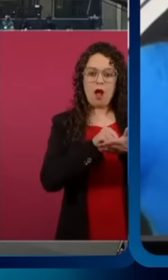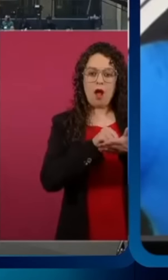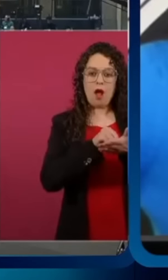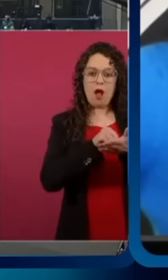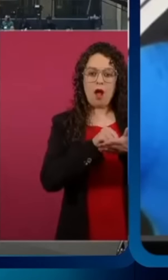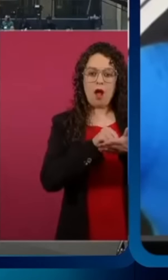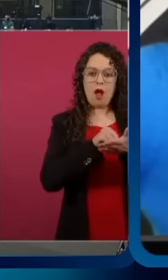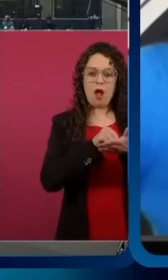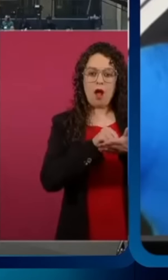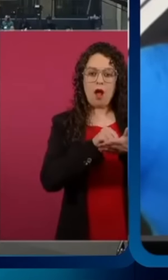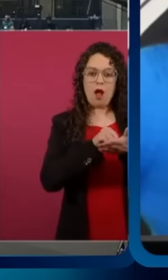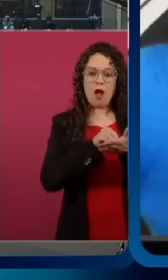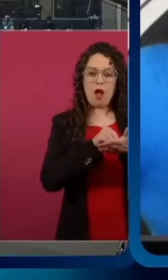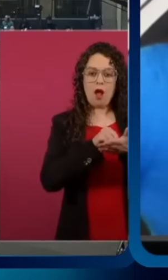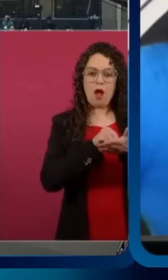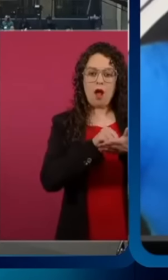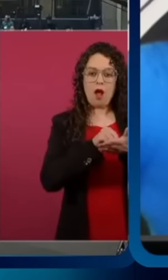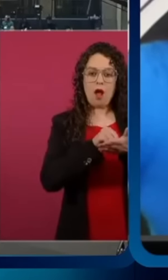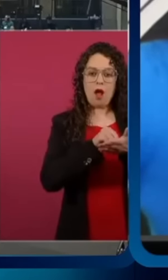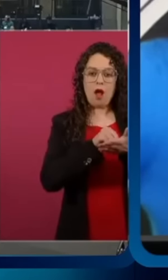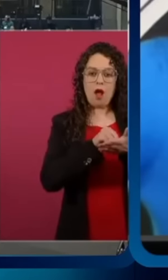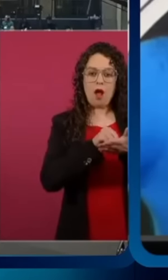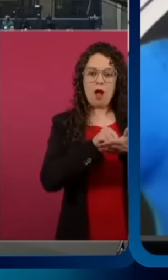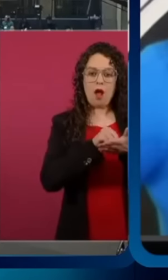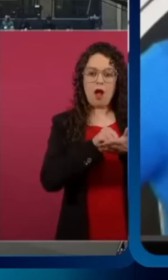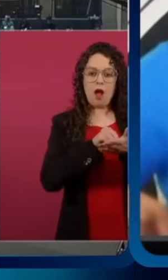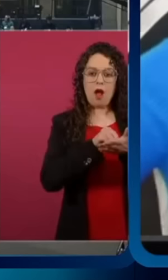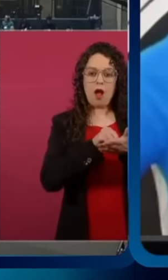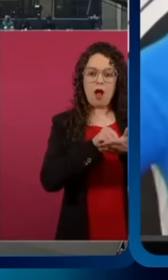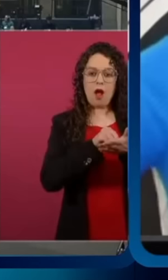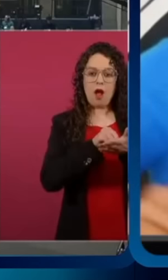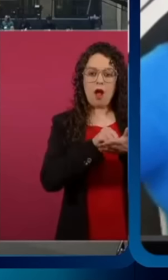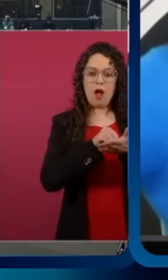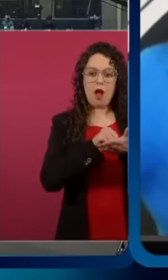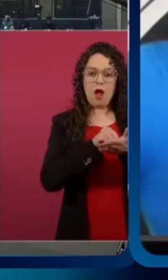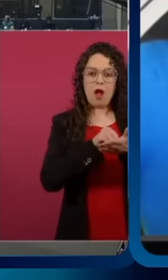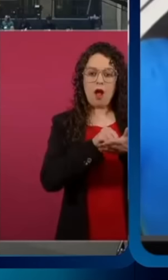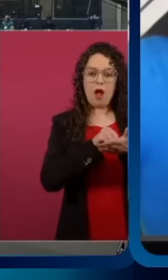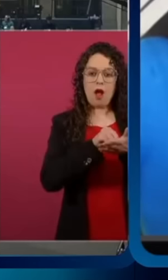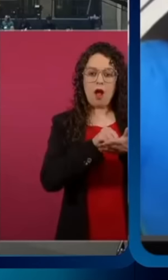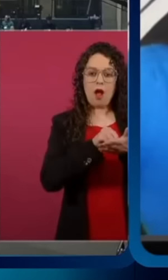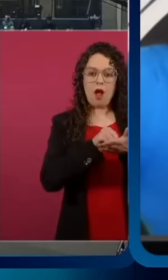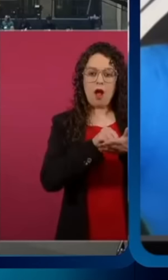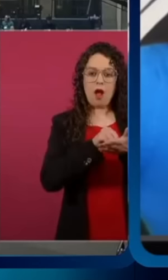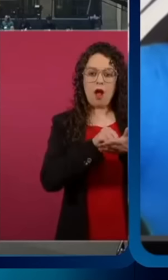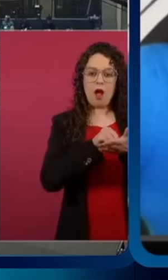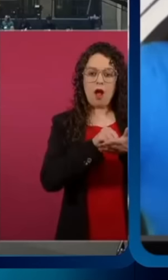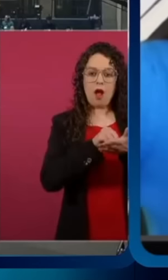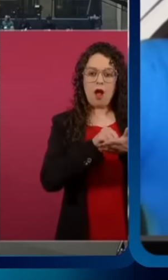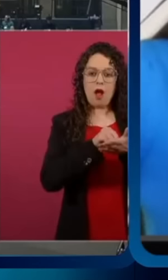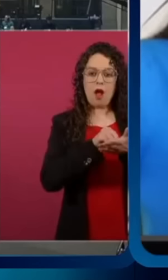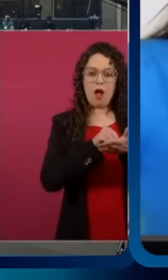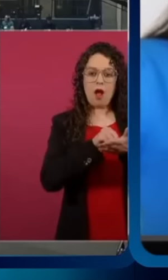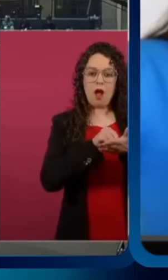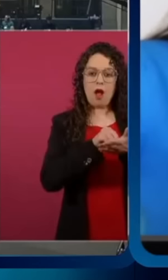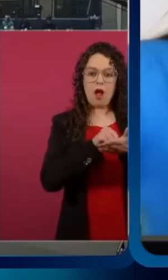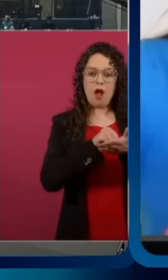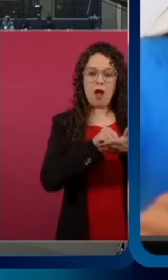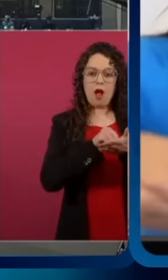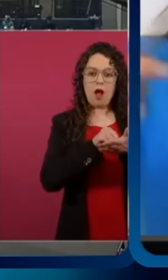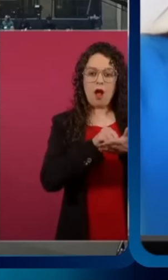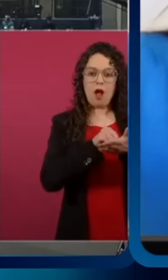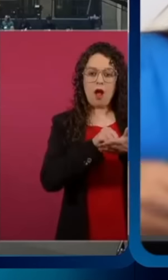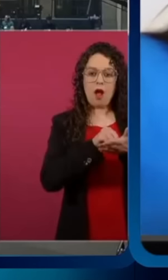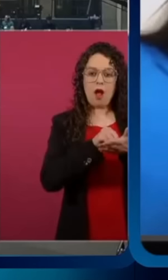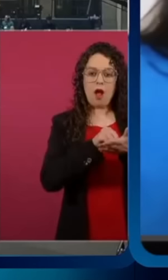de contra línea también muy, y la señora Reina que me dijo la vecina, no señora, así no, pero bueno, se parece a Anabel,